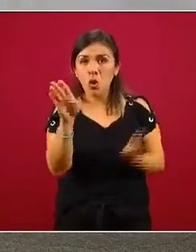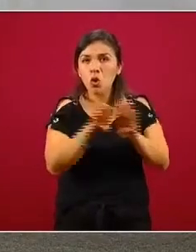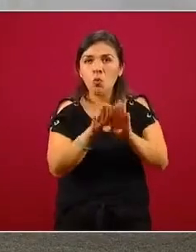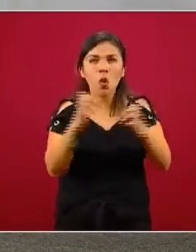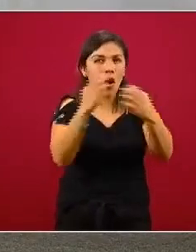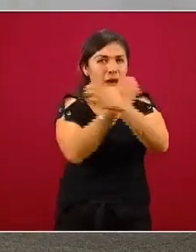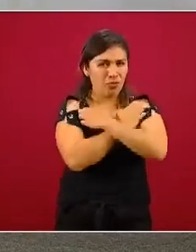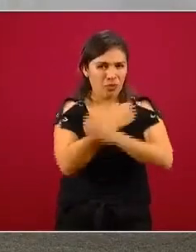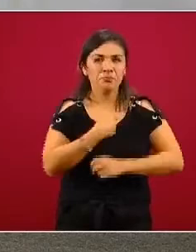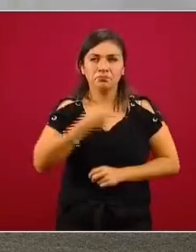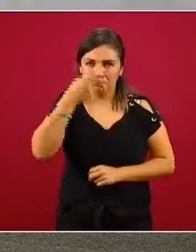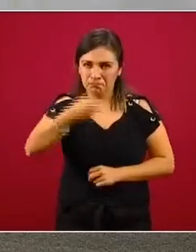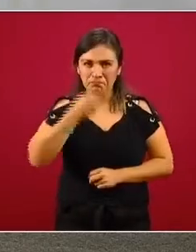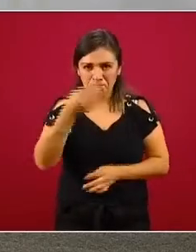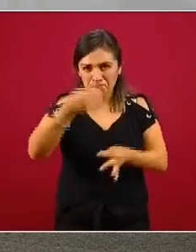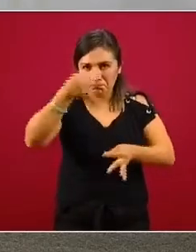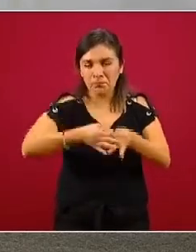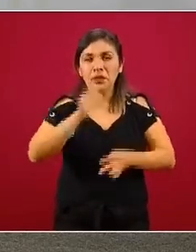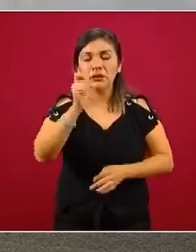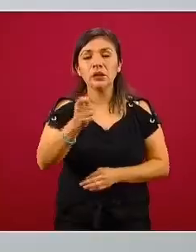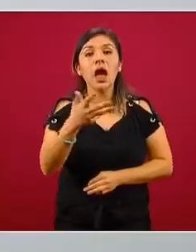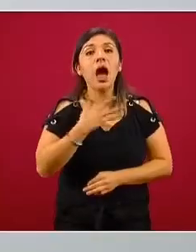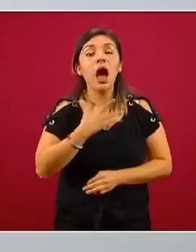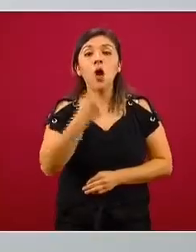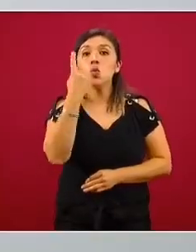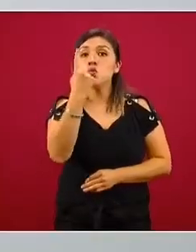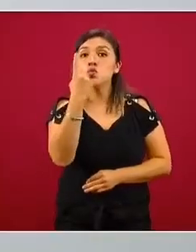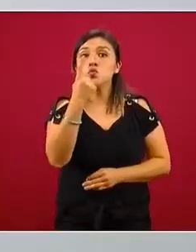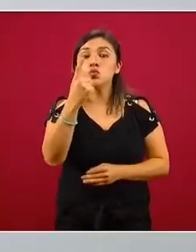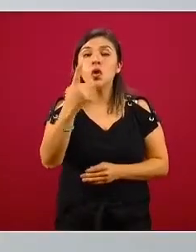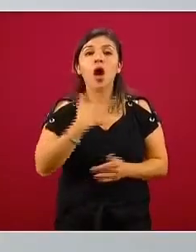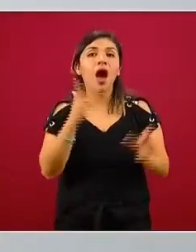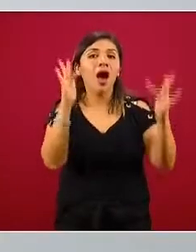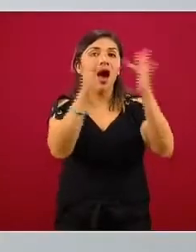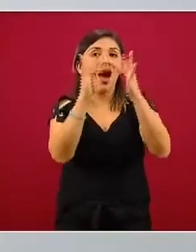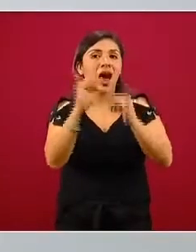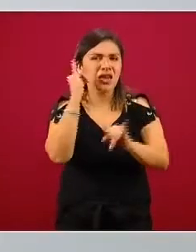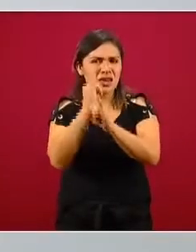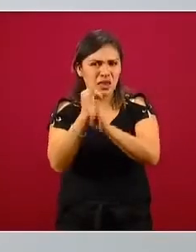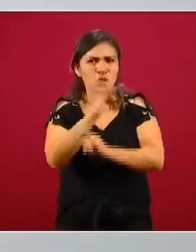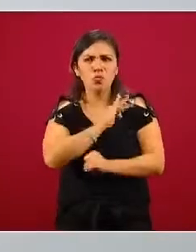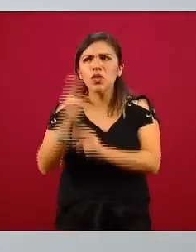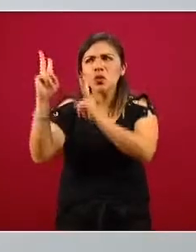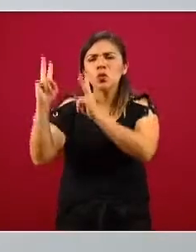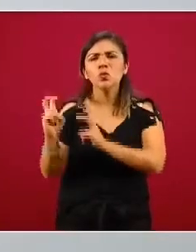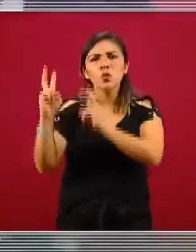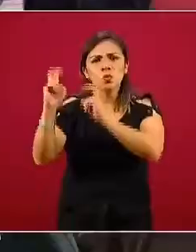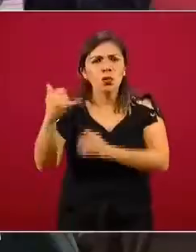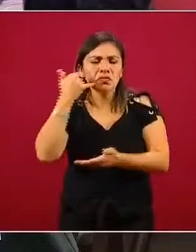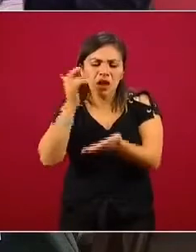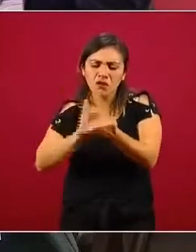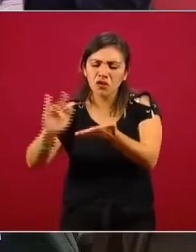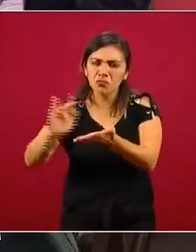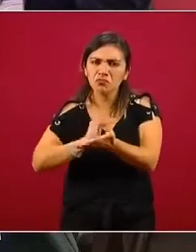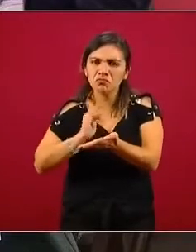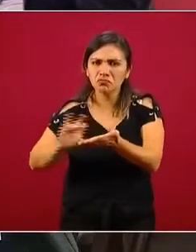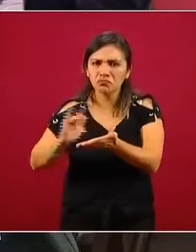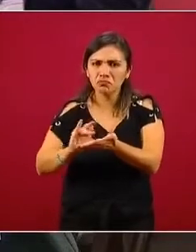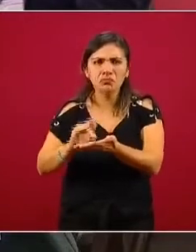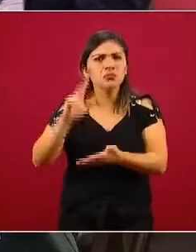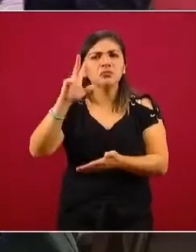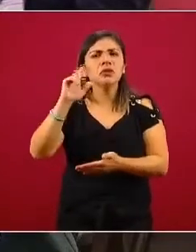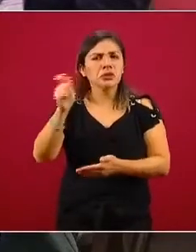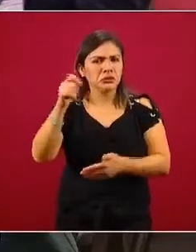eso yo era muy puntual en decirles, hay una página, hay un link donde lo pueden bajar ustedes en su teléfono, no necesita ser